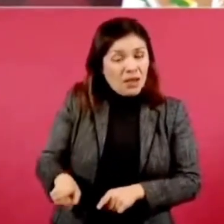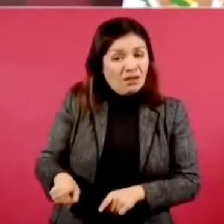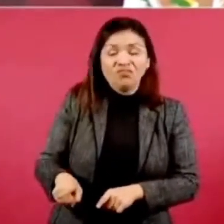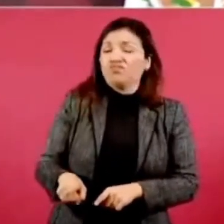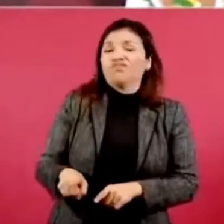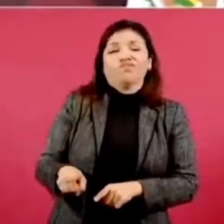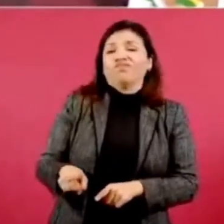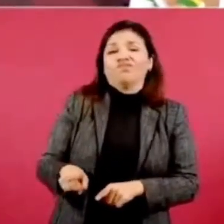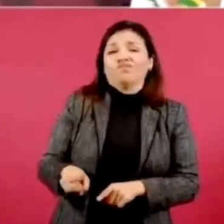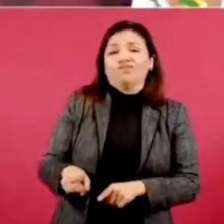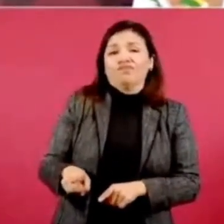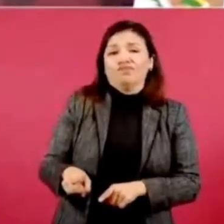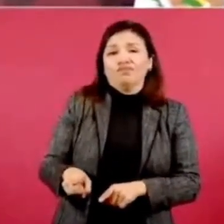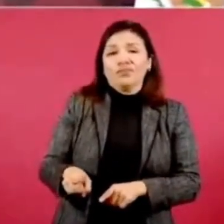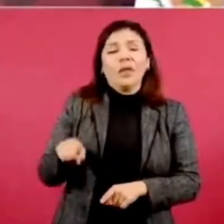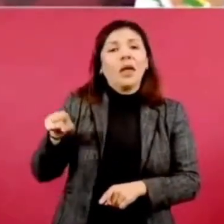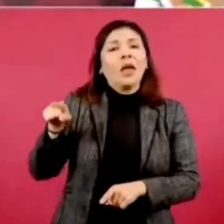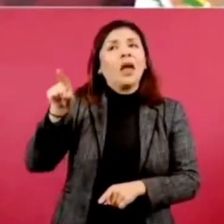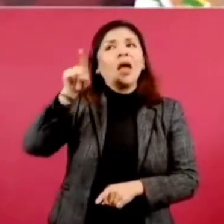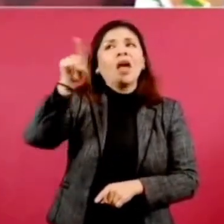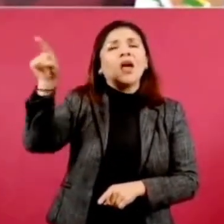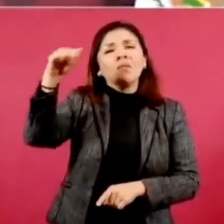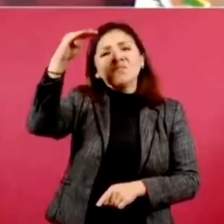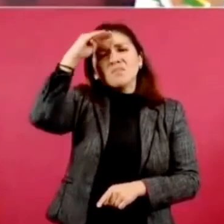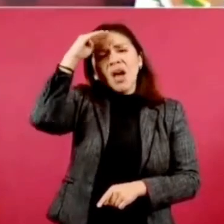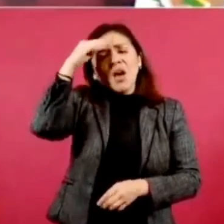que mande.